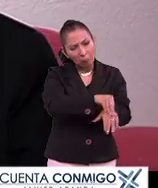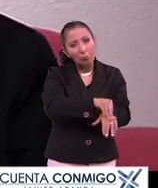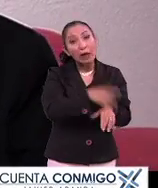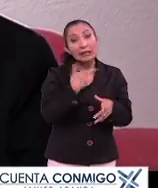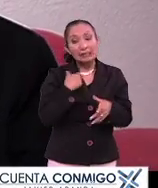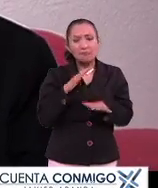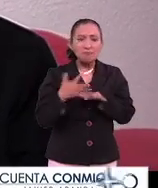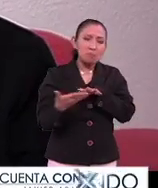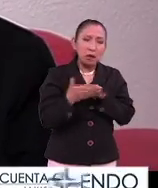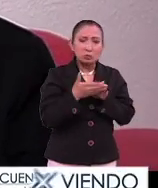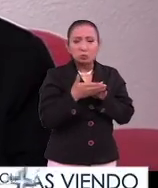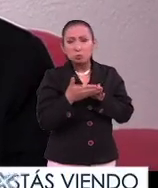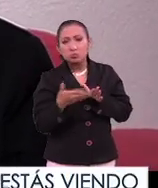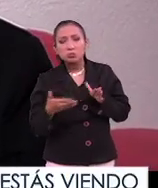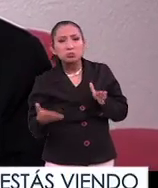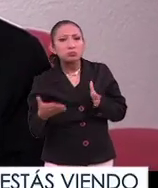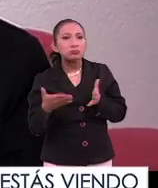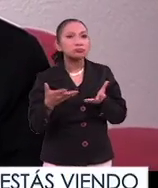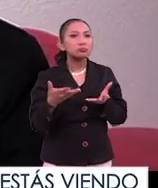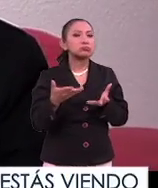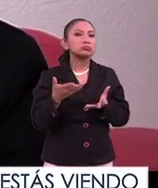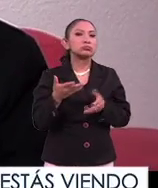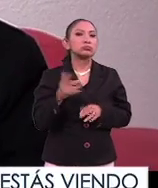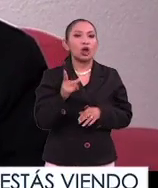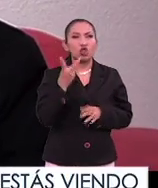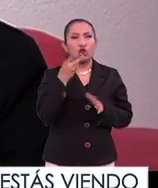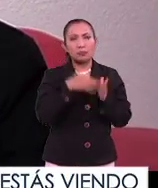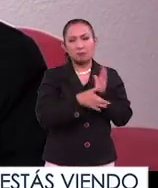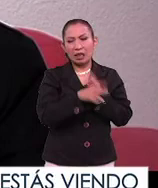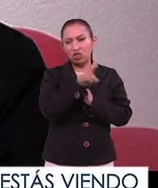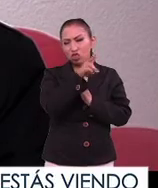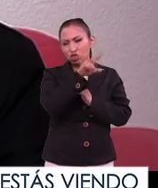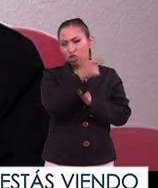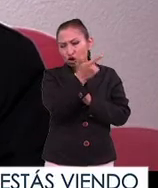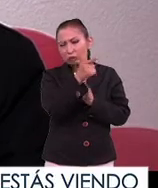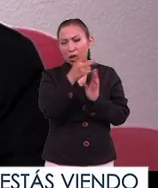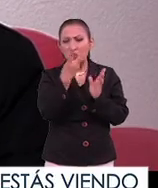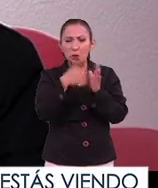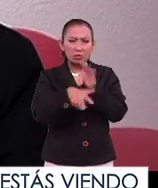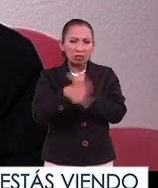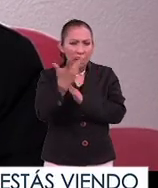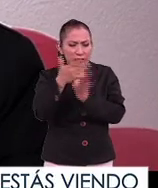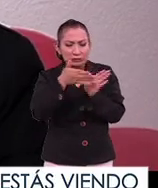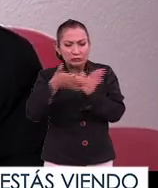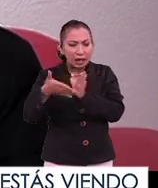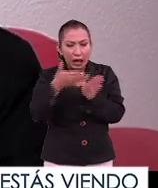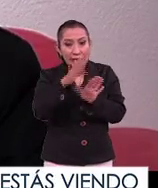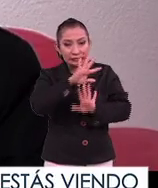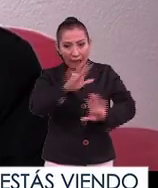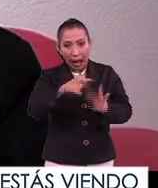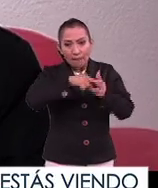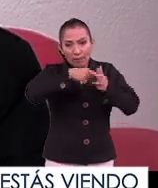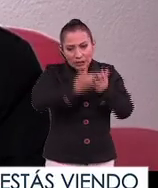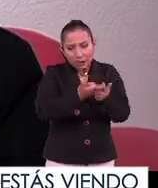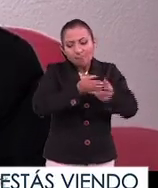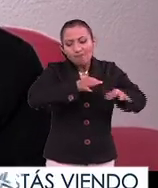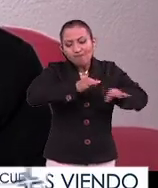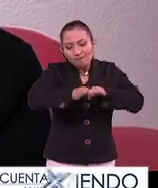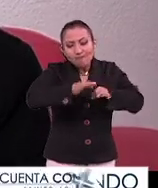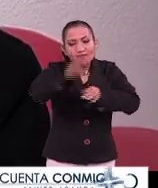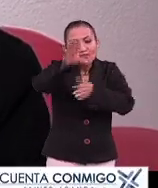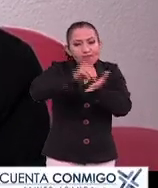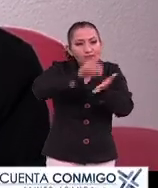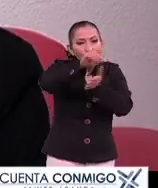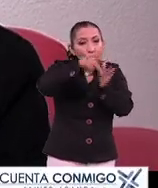y aproximadamente en el 2012, 2013 es que ya comenzamos nuevamente